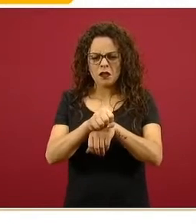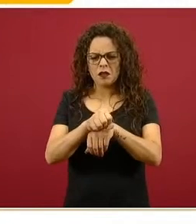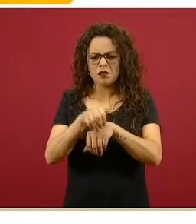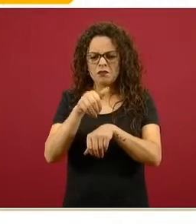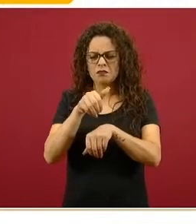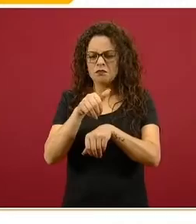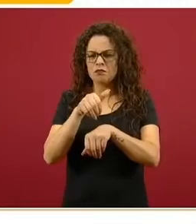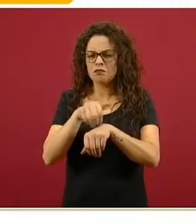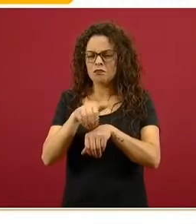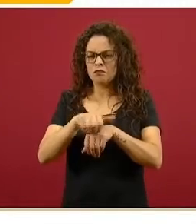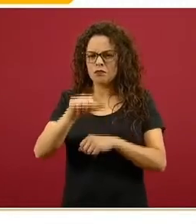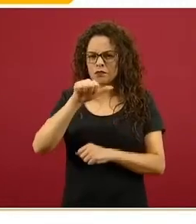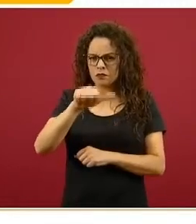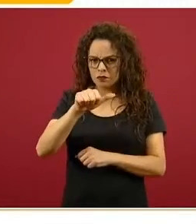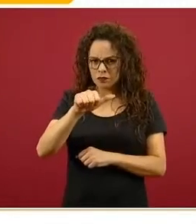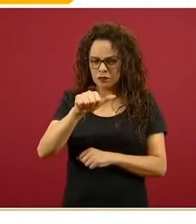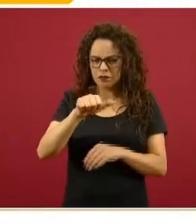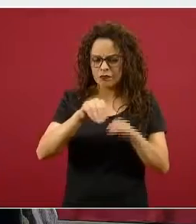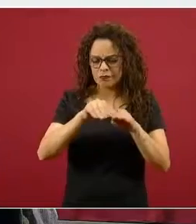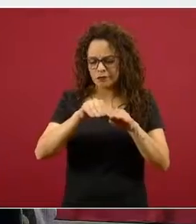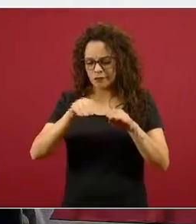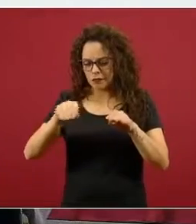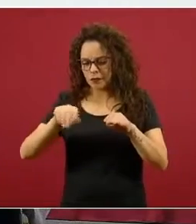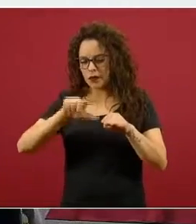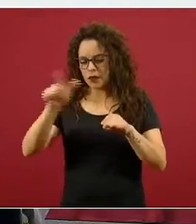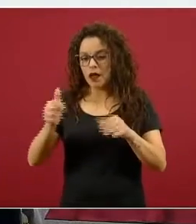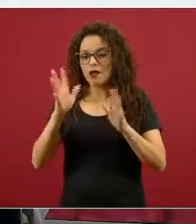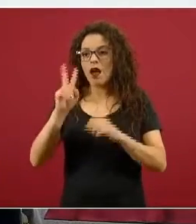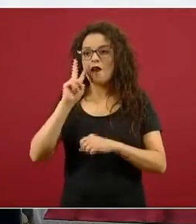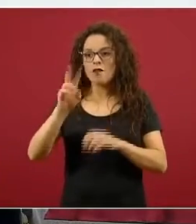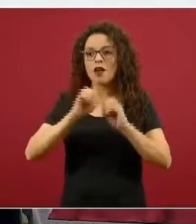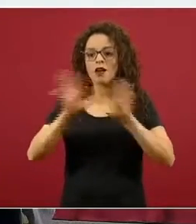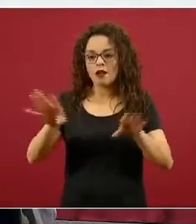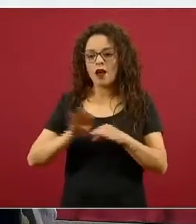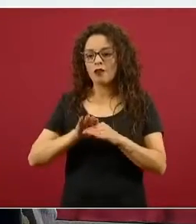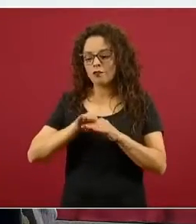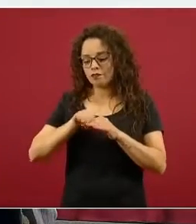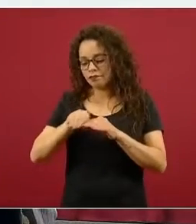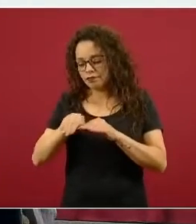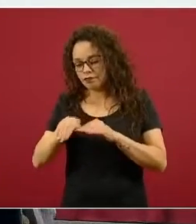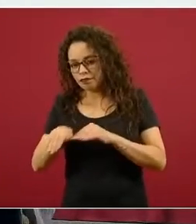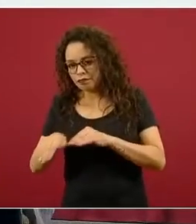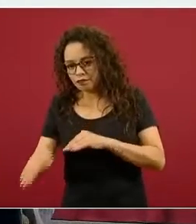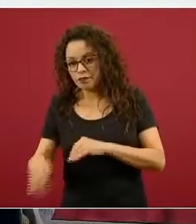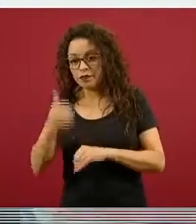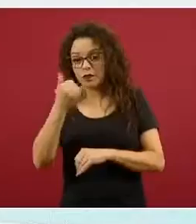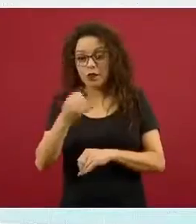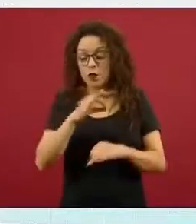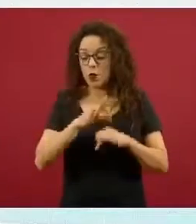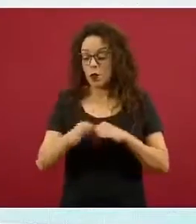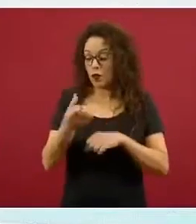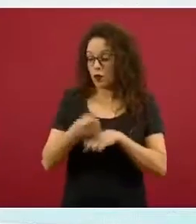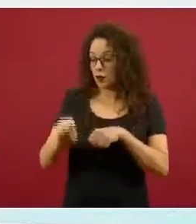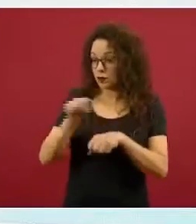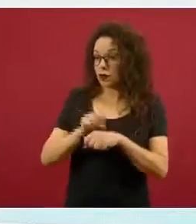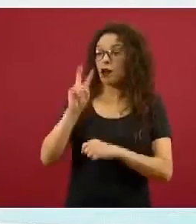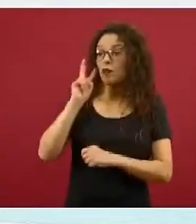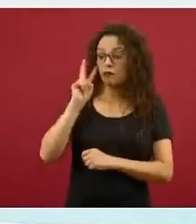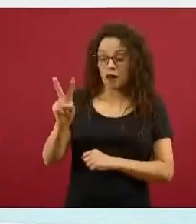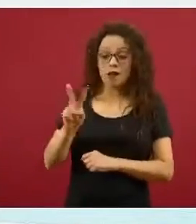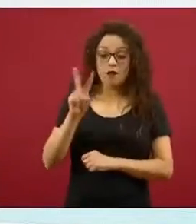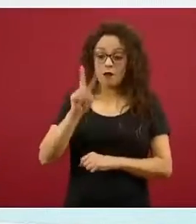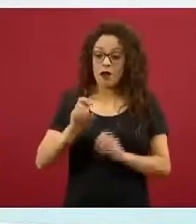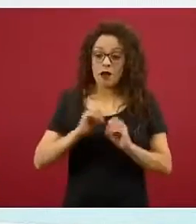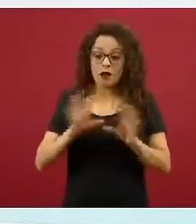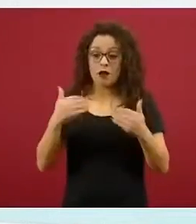momento un poco de meseta, pero ha ido presentando una tendencia claramente descendente, y aún en las últimas semanas es